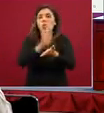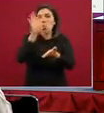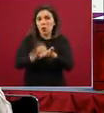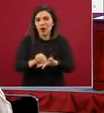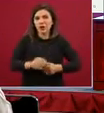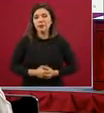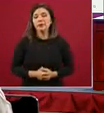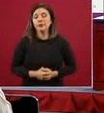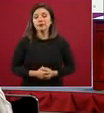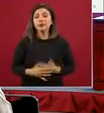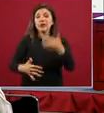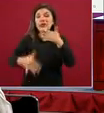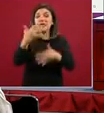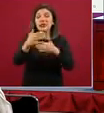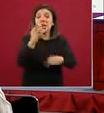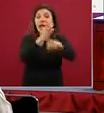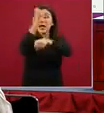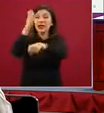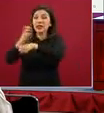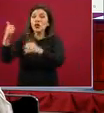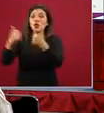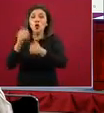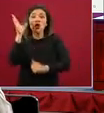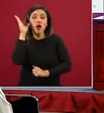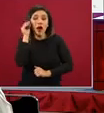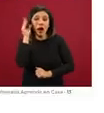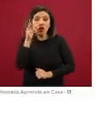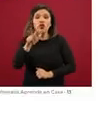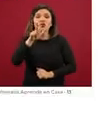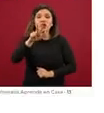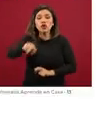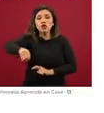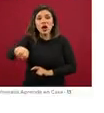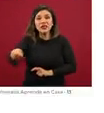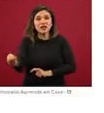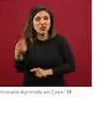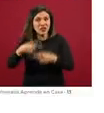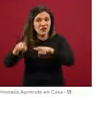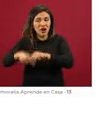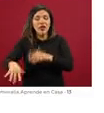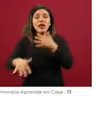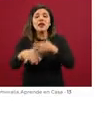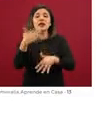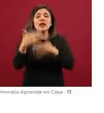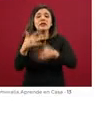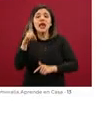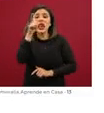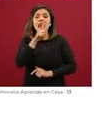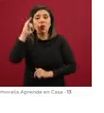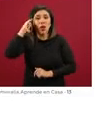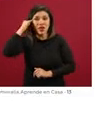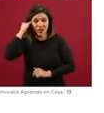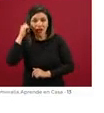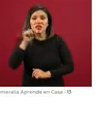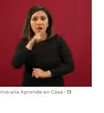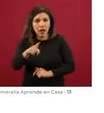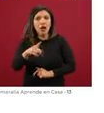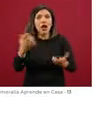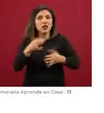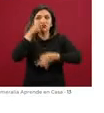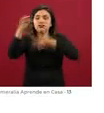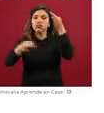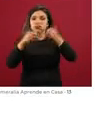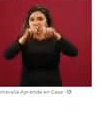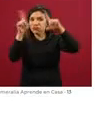población. 15 estados por radio, 18 estaciones, 15 lenguas indígenas, de manera que pudimos también replicar en toda la